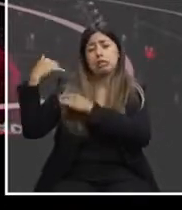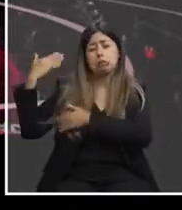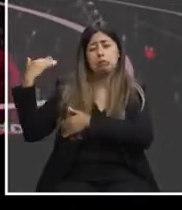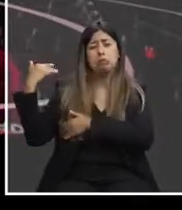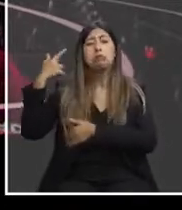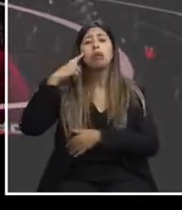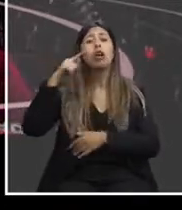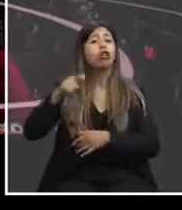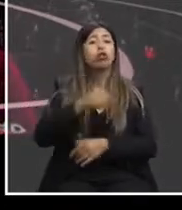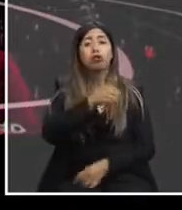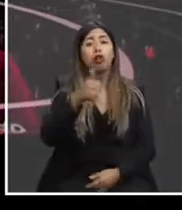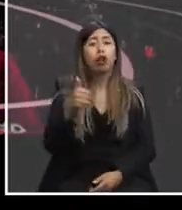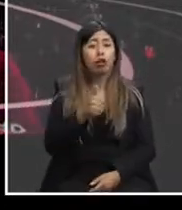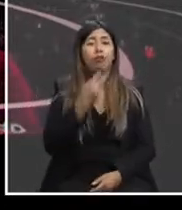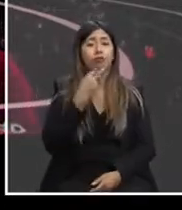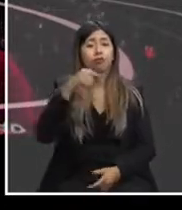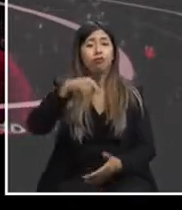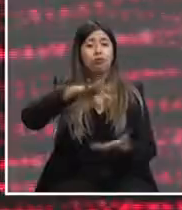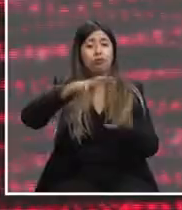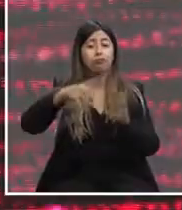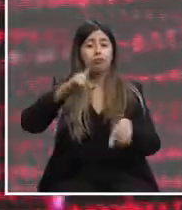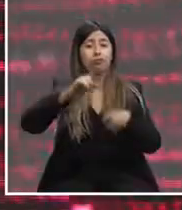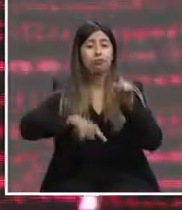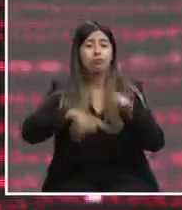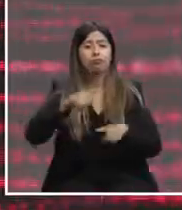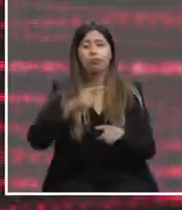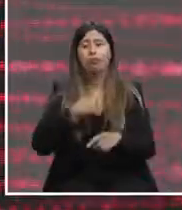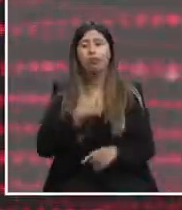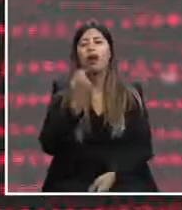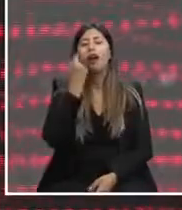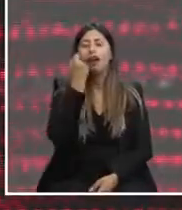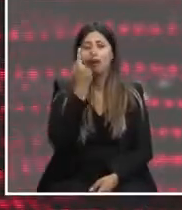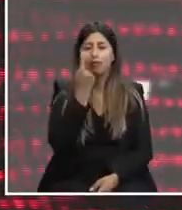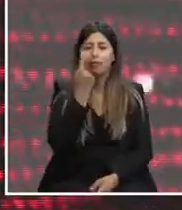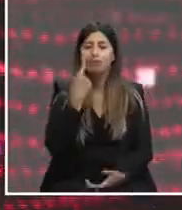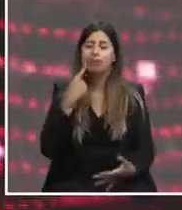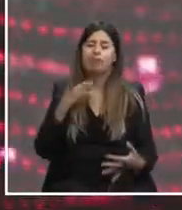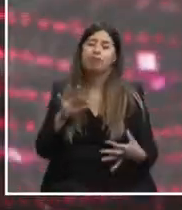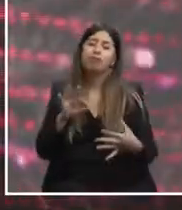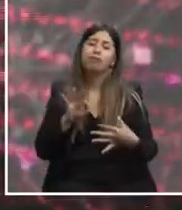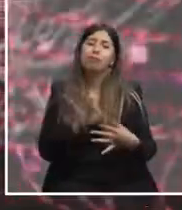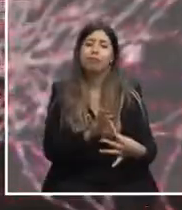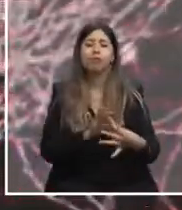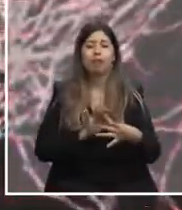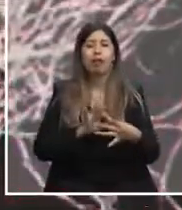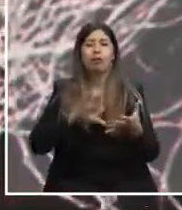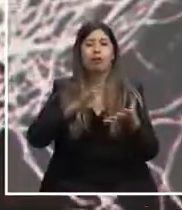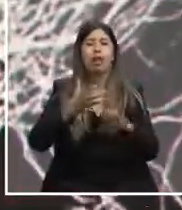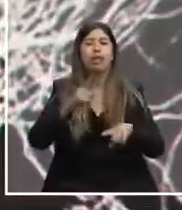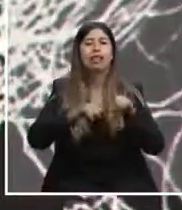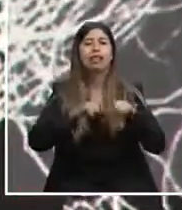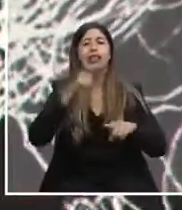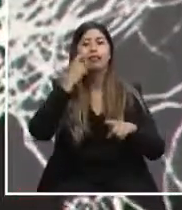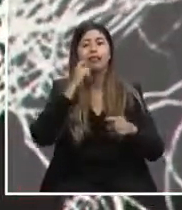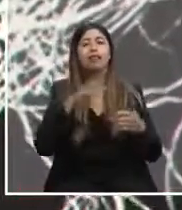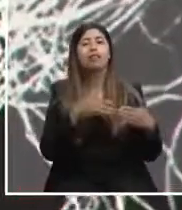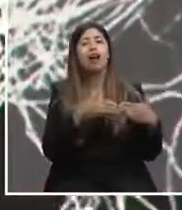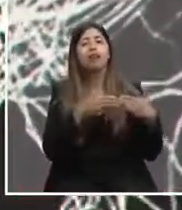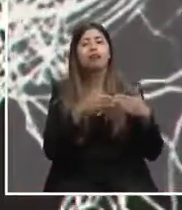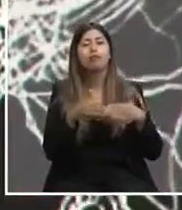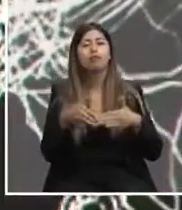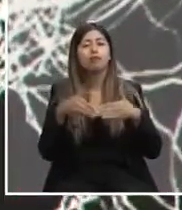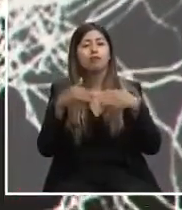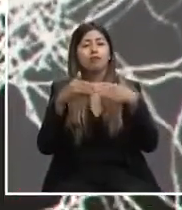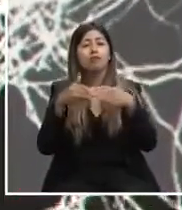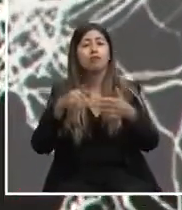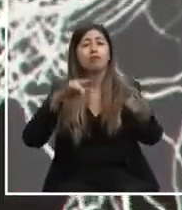habitantes del planeta y esa yo creo que hay que entender que no estamos indisolublemente ligados. El planeta Tierra es una nave en realidad que va surcando el universo a